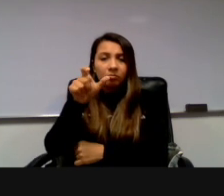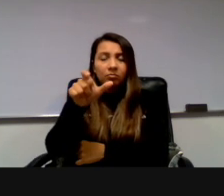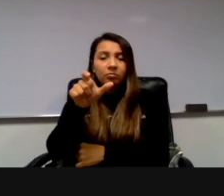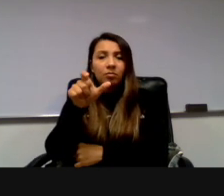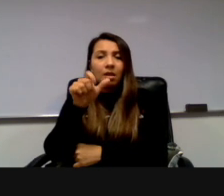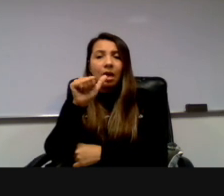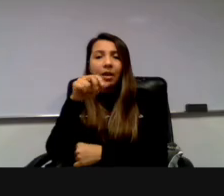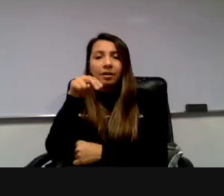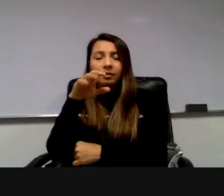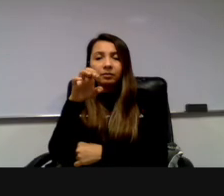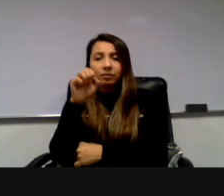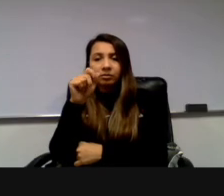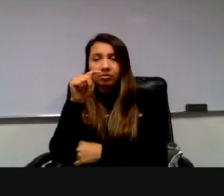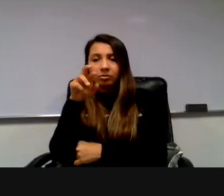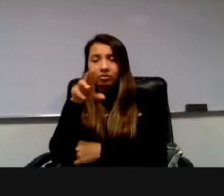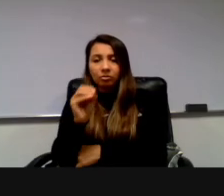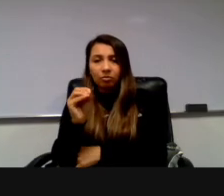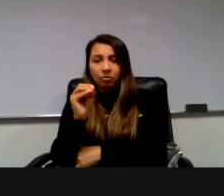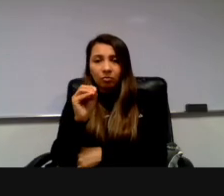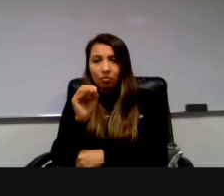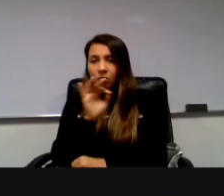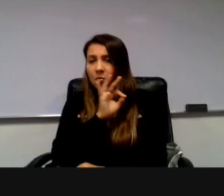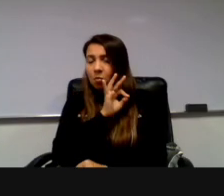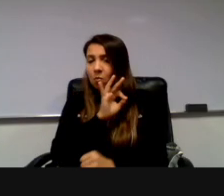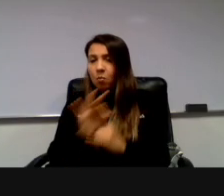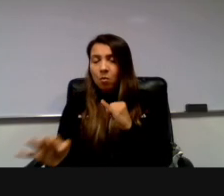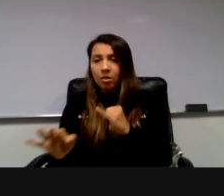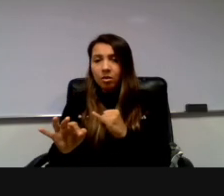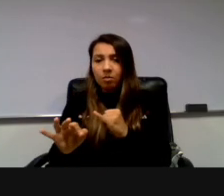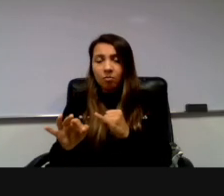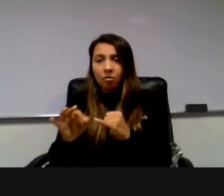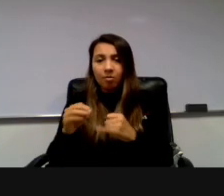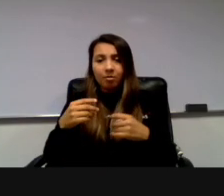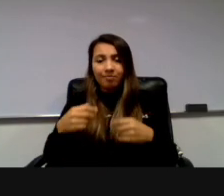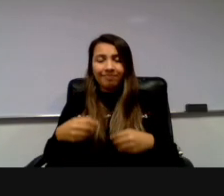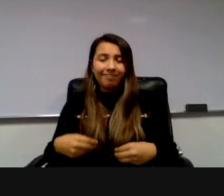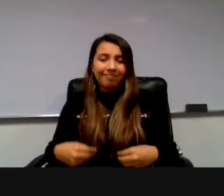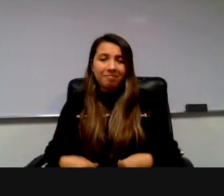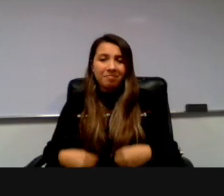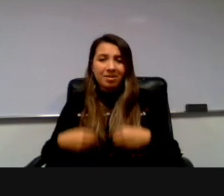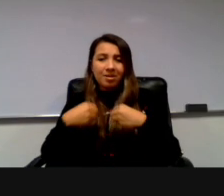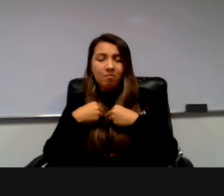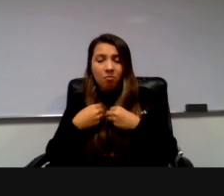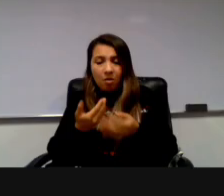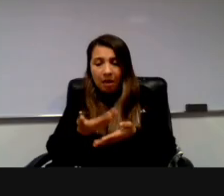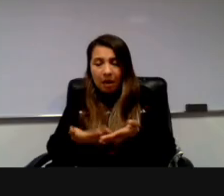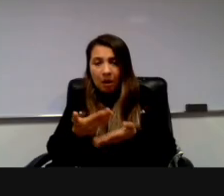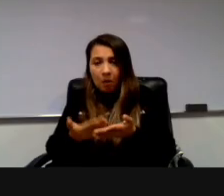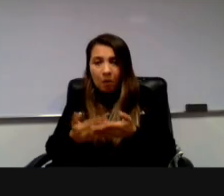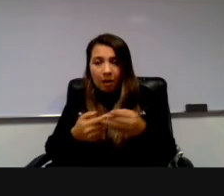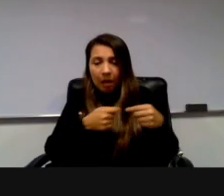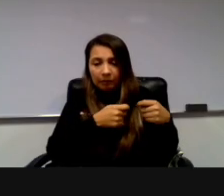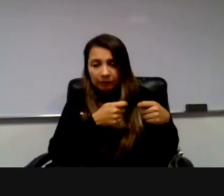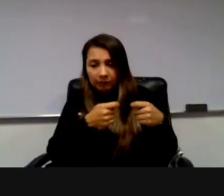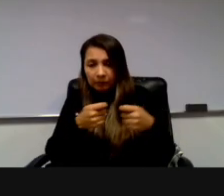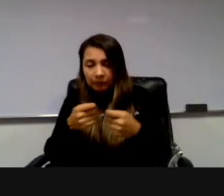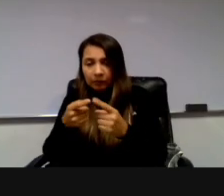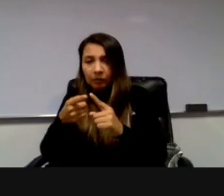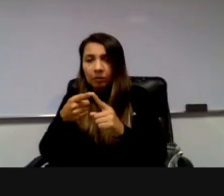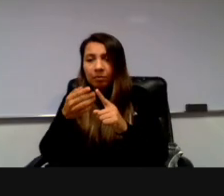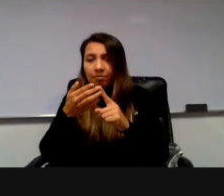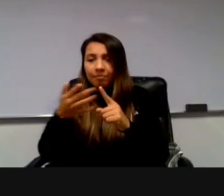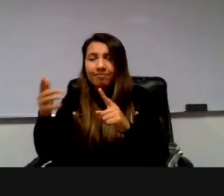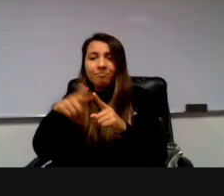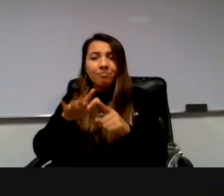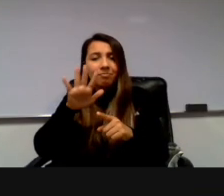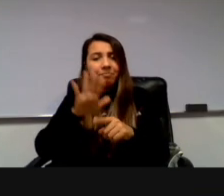ancestro común más reciente, el último ancestro común de todos los seres vivos que viven en la actualidad, ¿no? Y entonces podremos